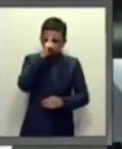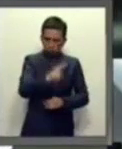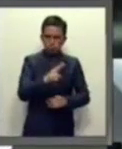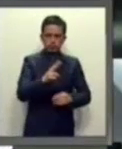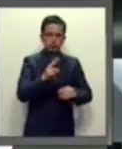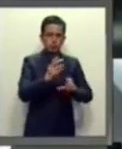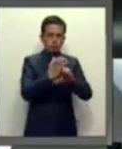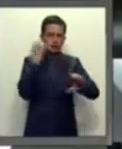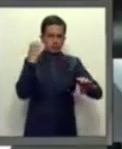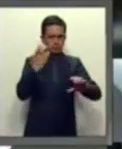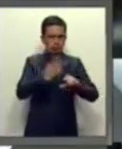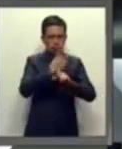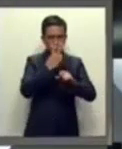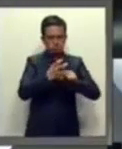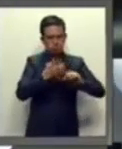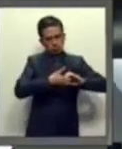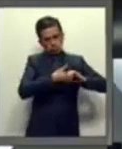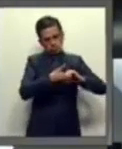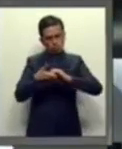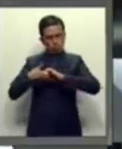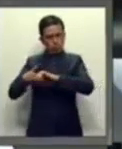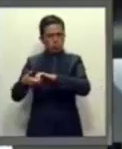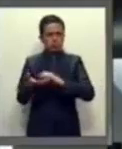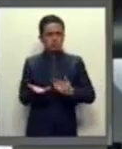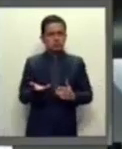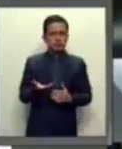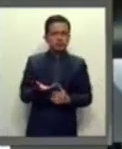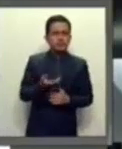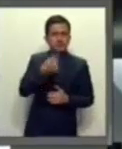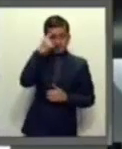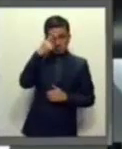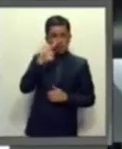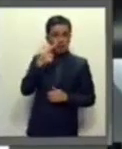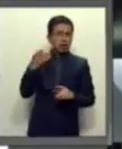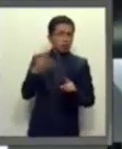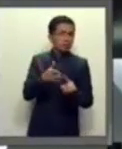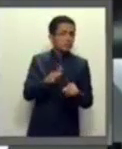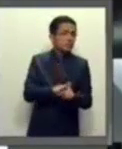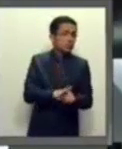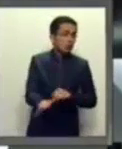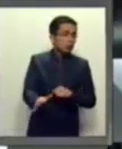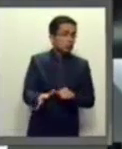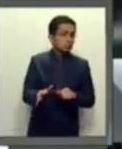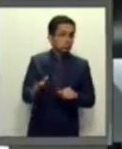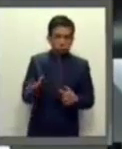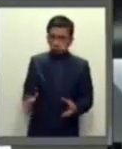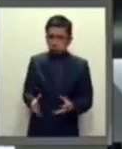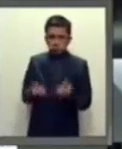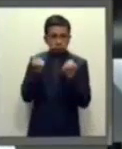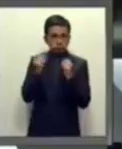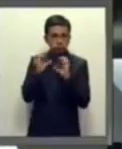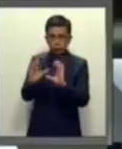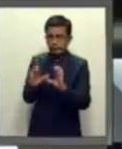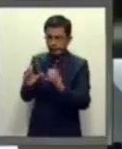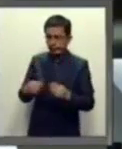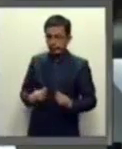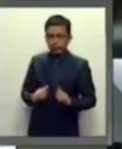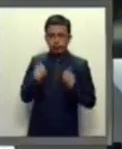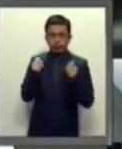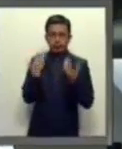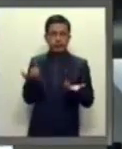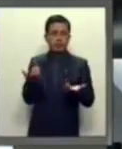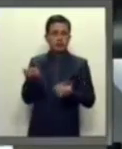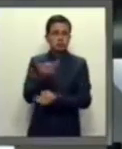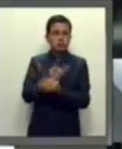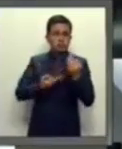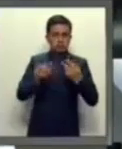de camiones de carga de doble remolque con el objeto de salvaguardar la vida e integridad física